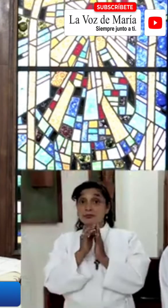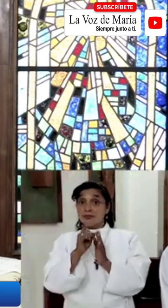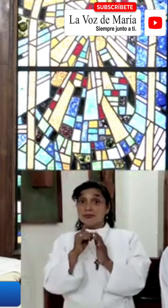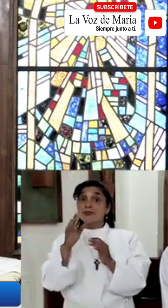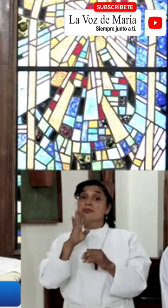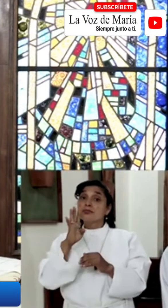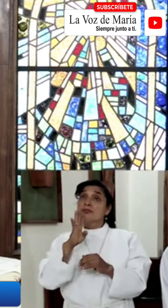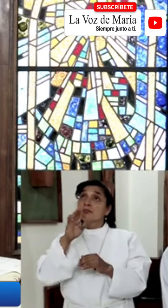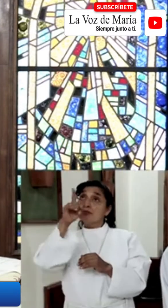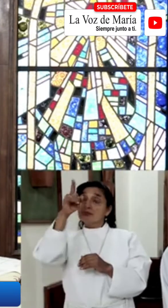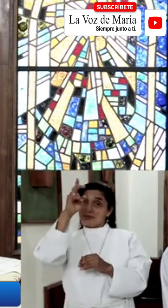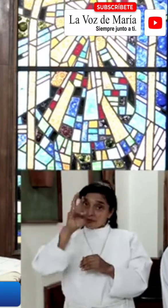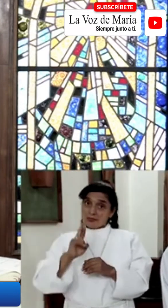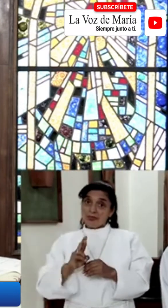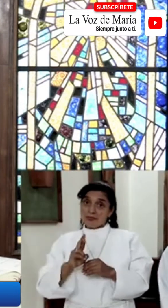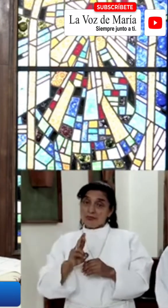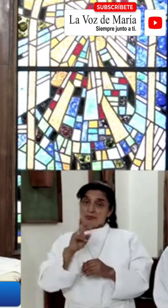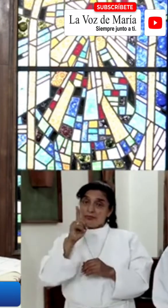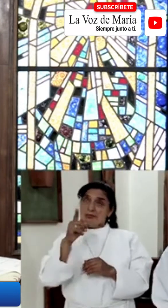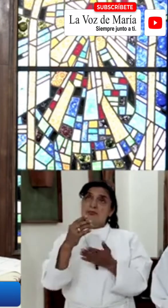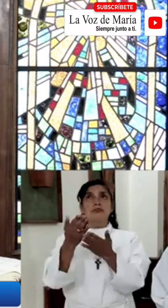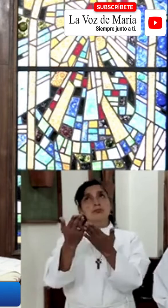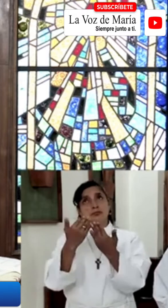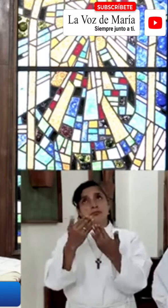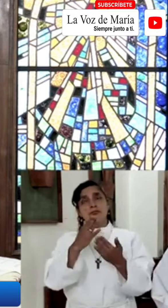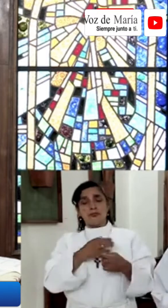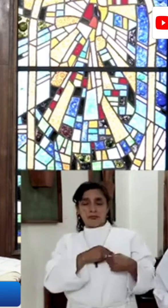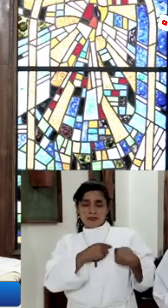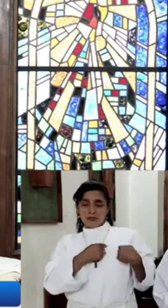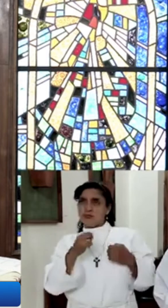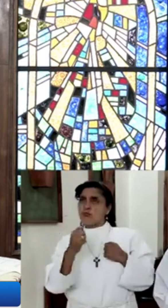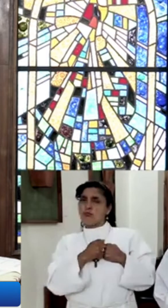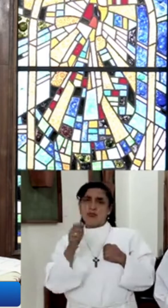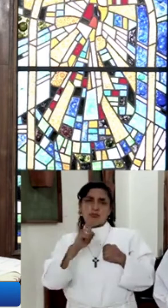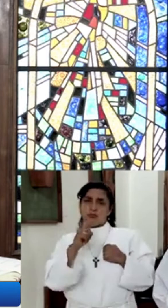Invocando del Señor un corazón compasivo,